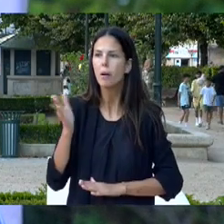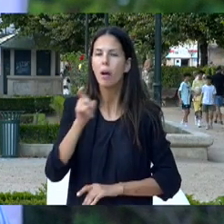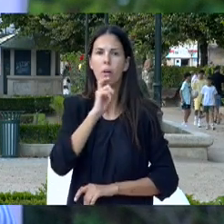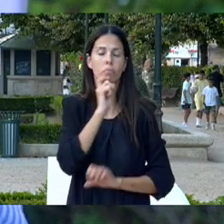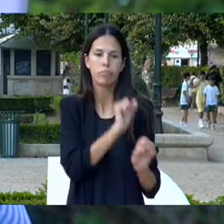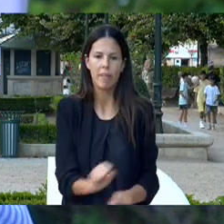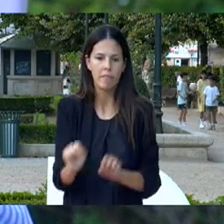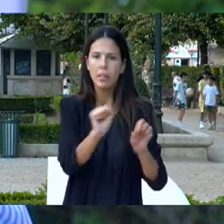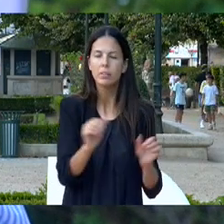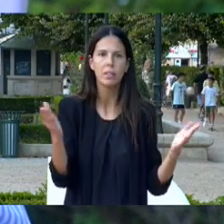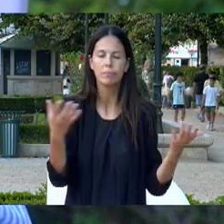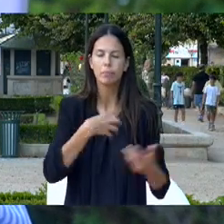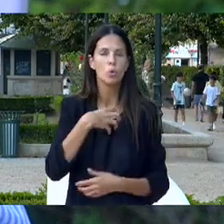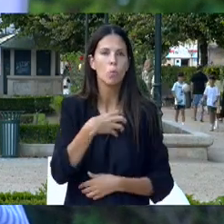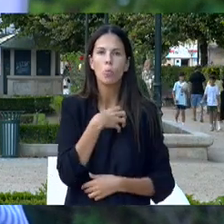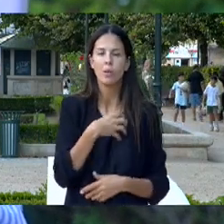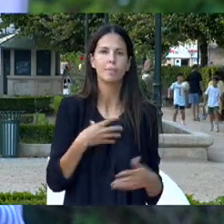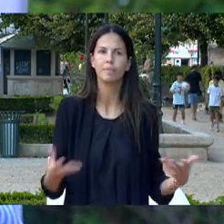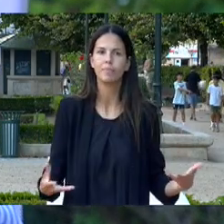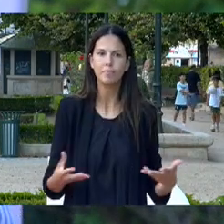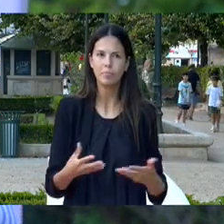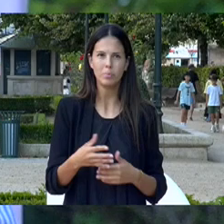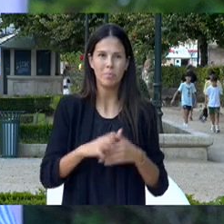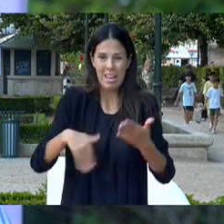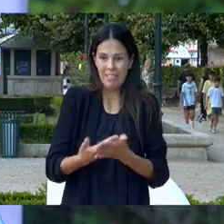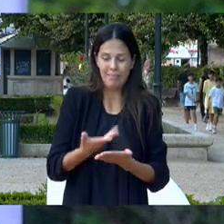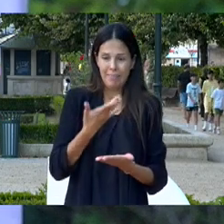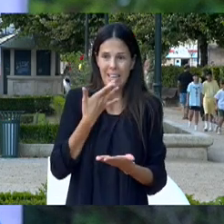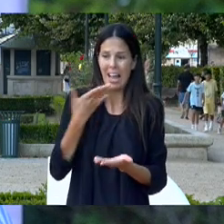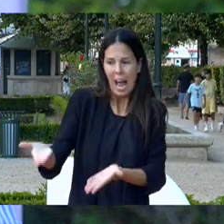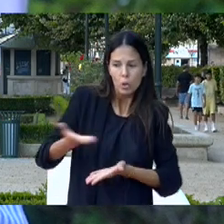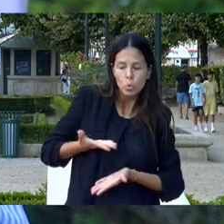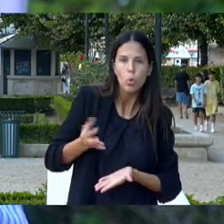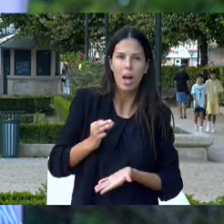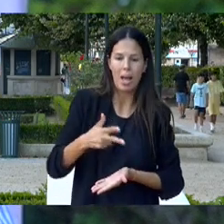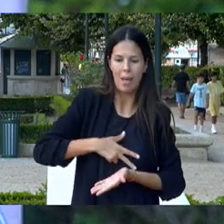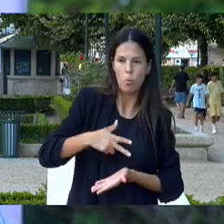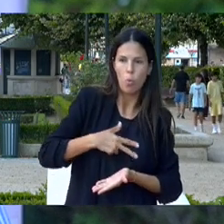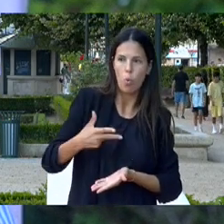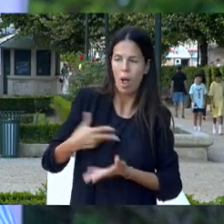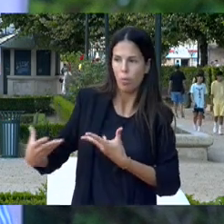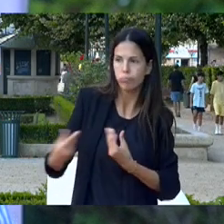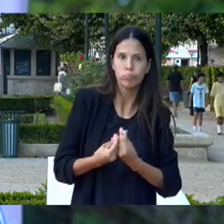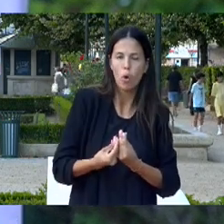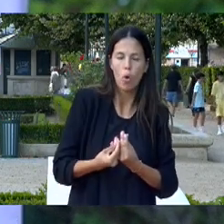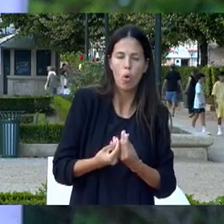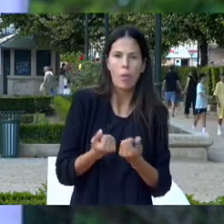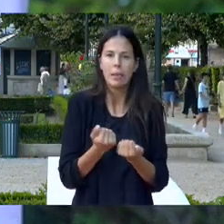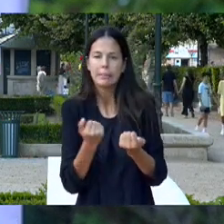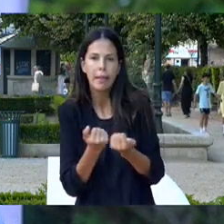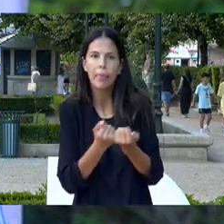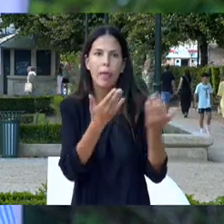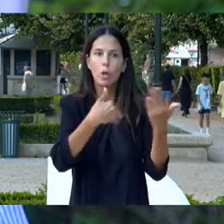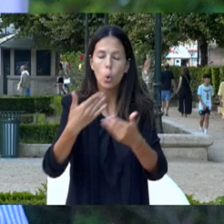indefensións, sin que se teña asistencia letrada de ningún tipo, e ante a